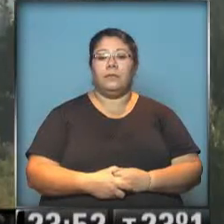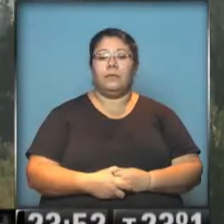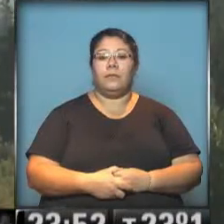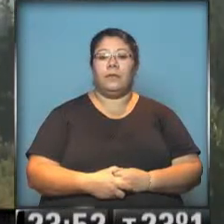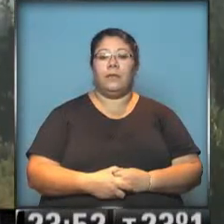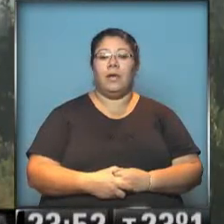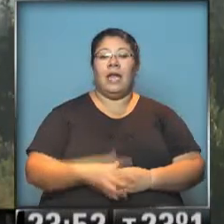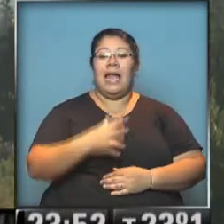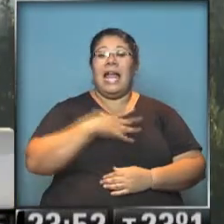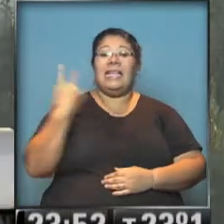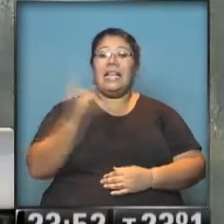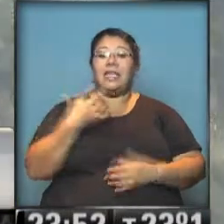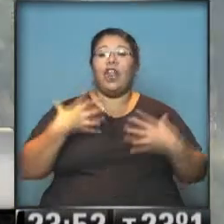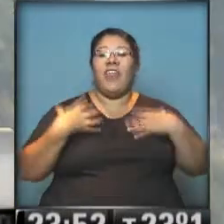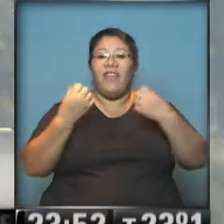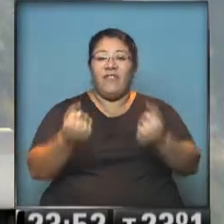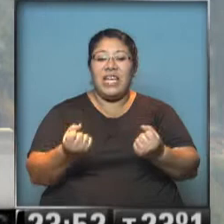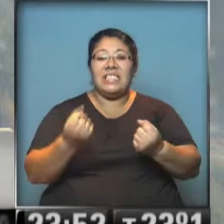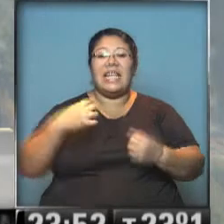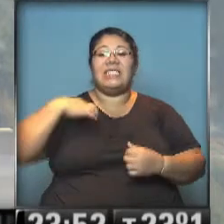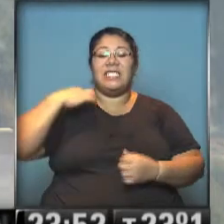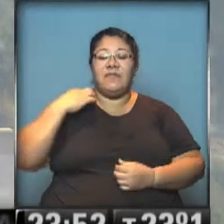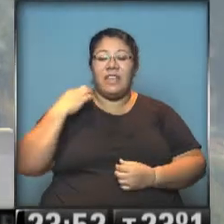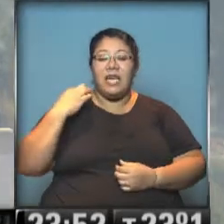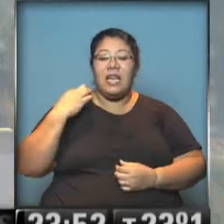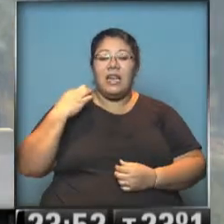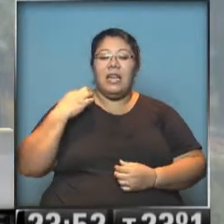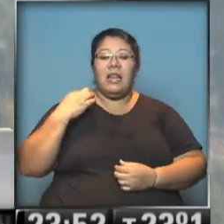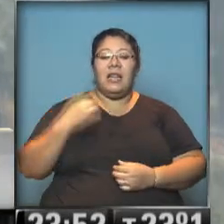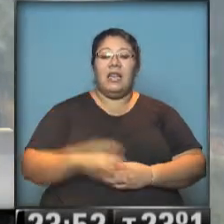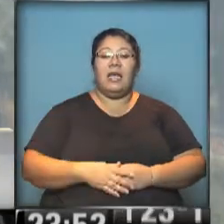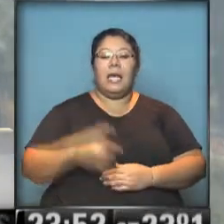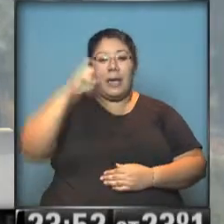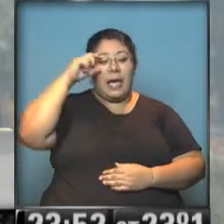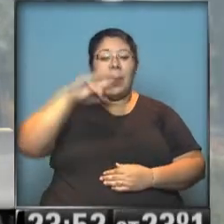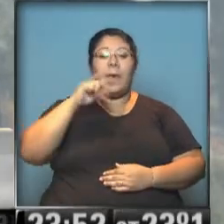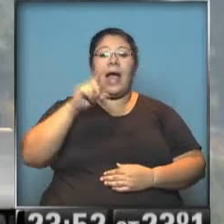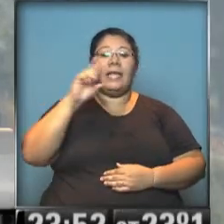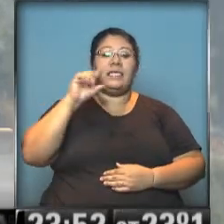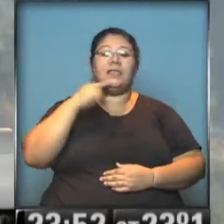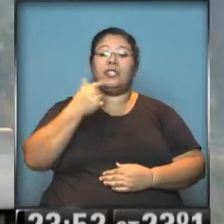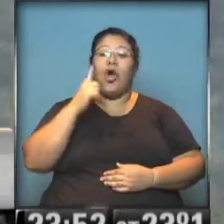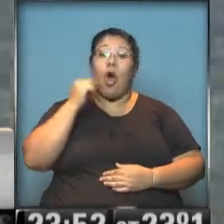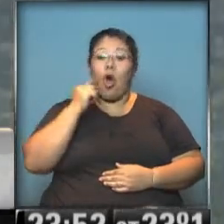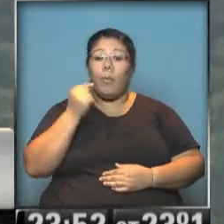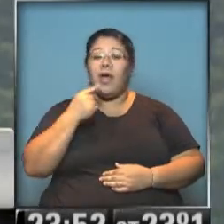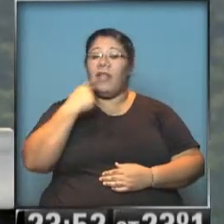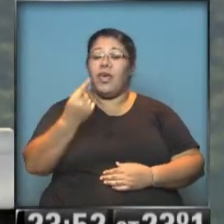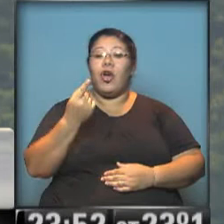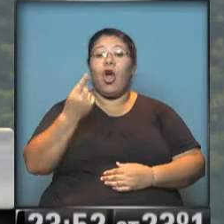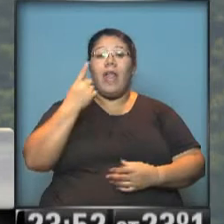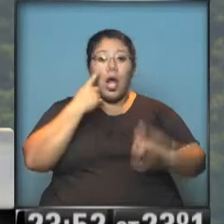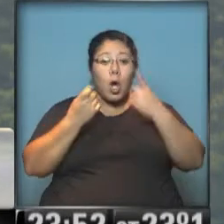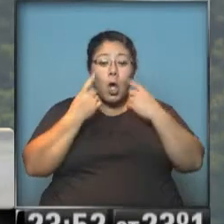El director de Defensa Civil de Chubut, Evaristo Melo, confirmó que fue controlada la propagación del incendio en la cabecera, que es el